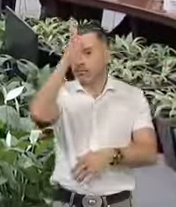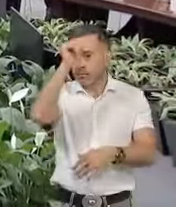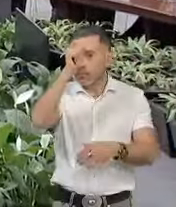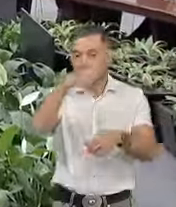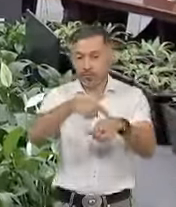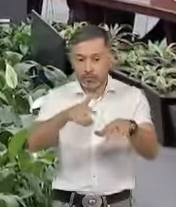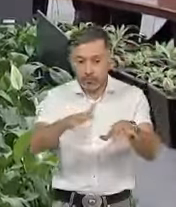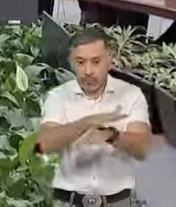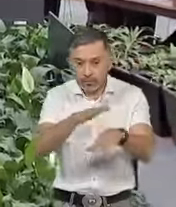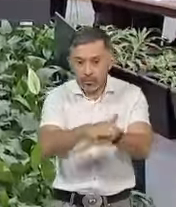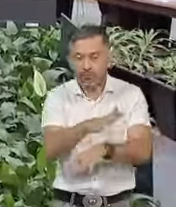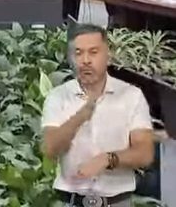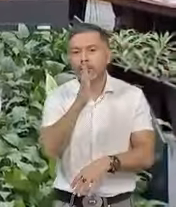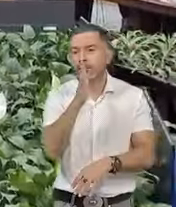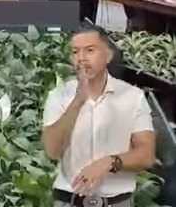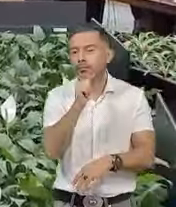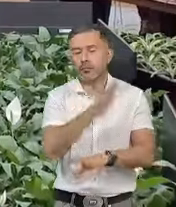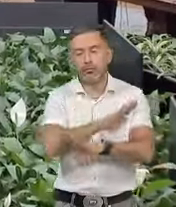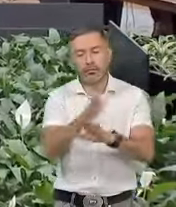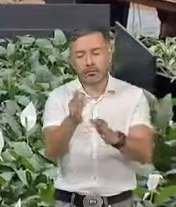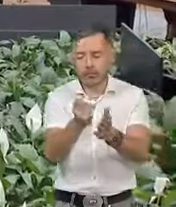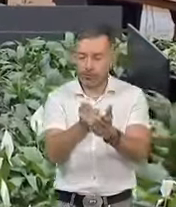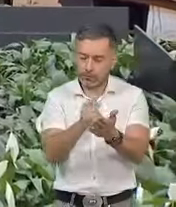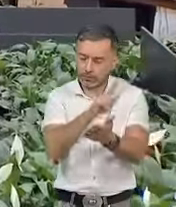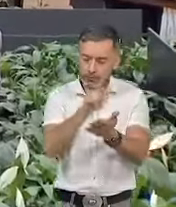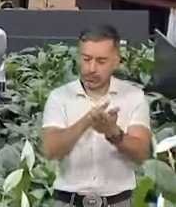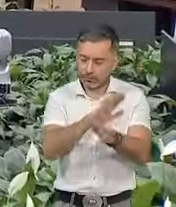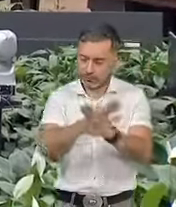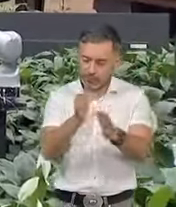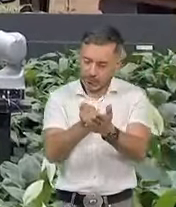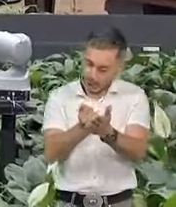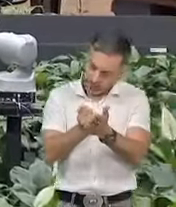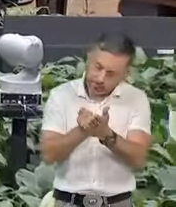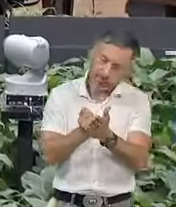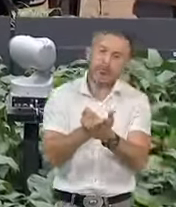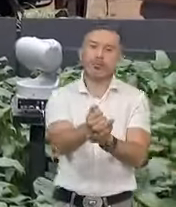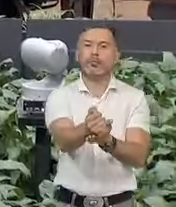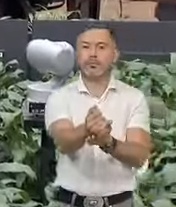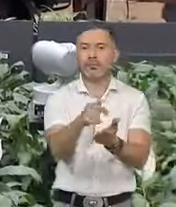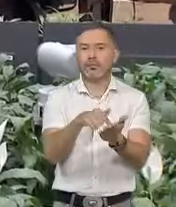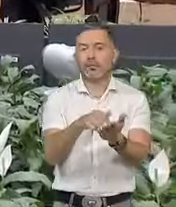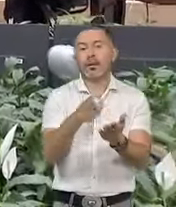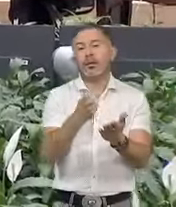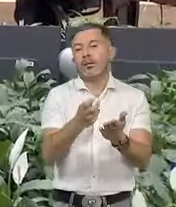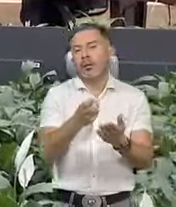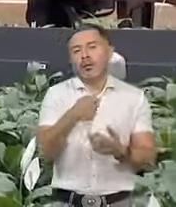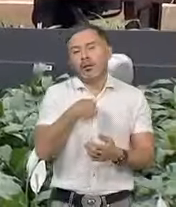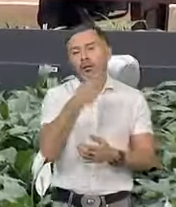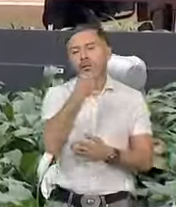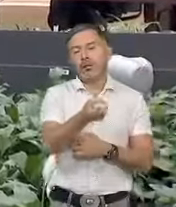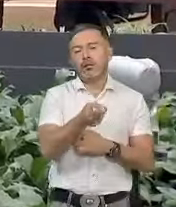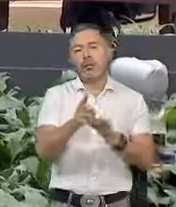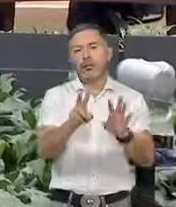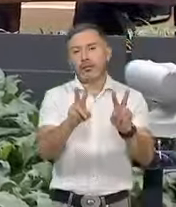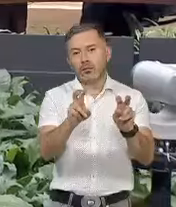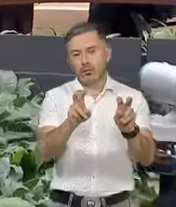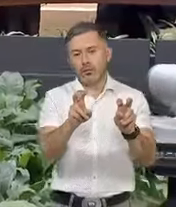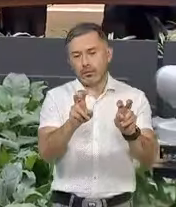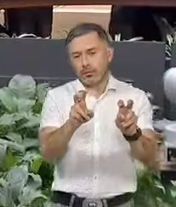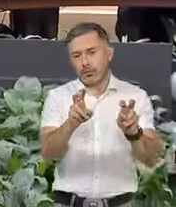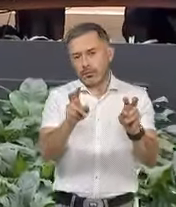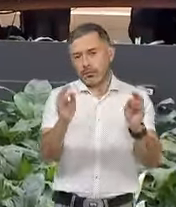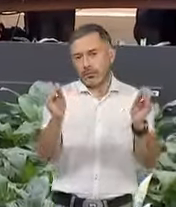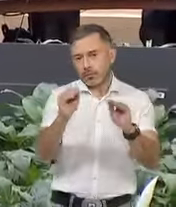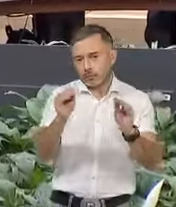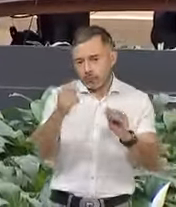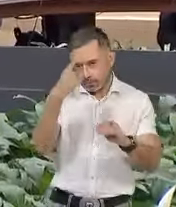general y que tiene firmeza jurídica eso fue lo que yo referí respecto al tema de la moderación